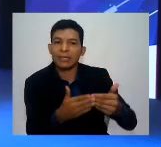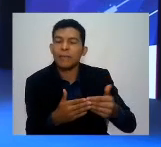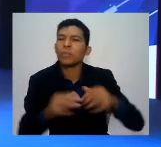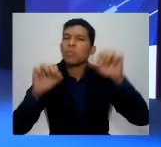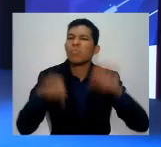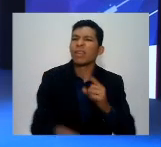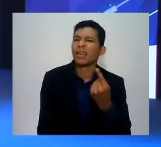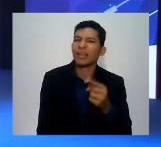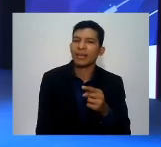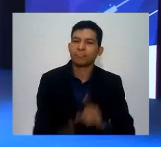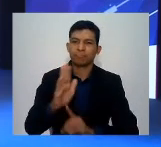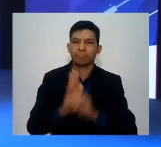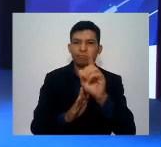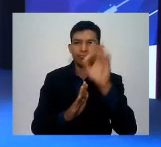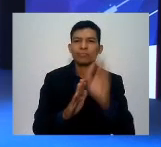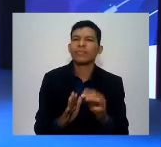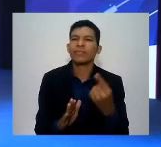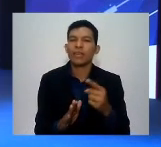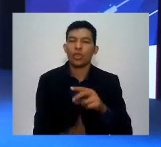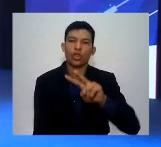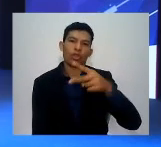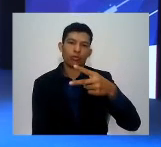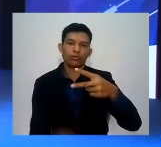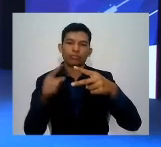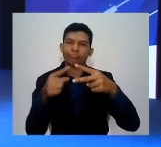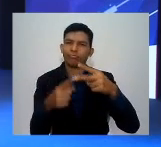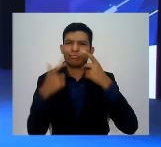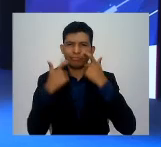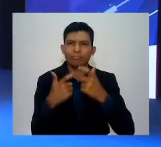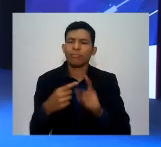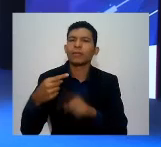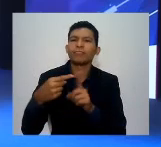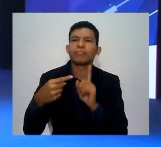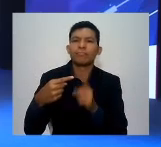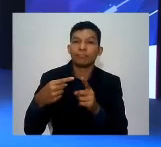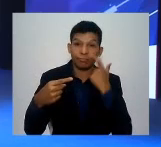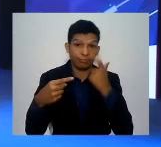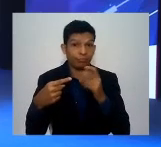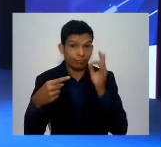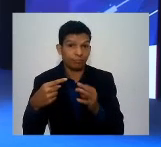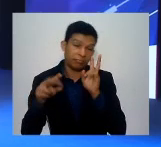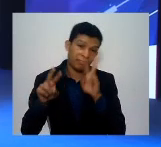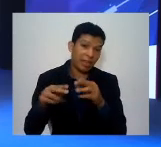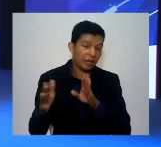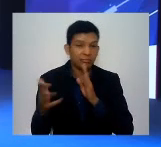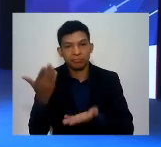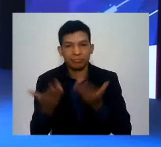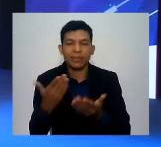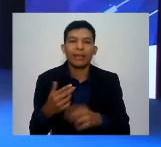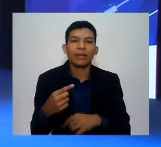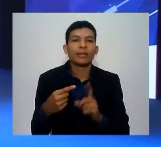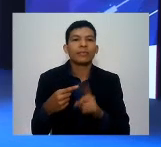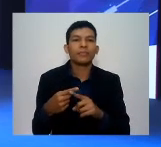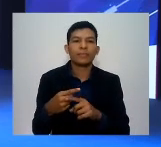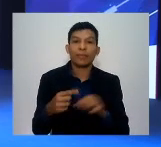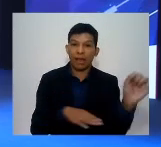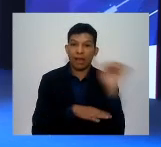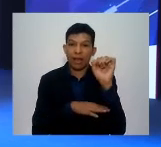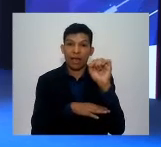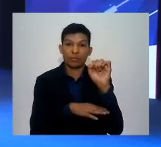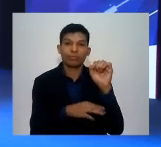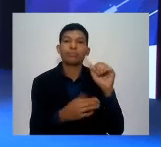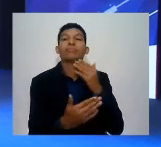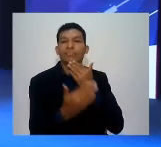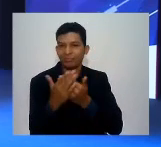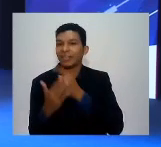porque dependiendo de eso hay que conocer siempre el tipo de zapato que se puede utilizar. Y